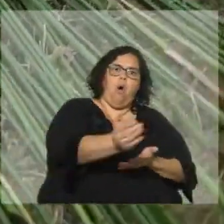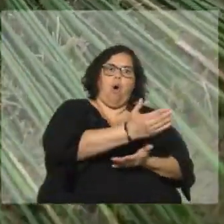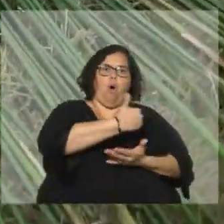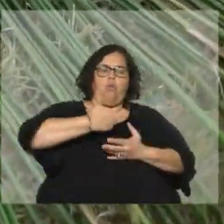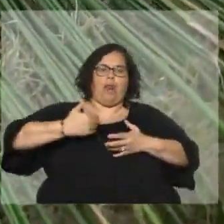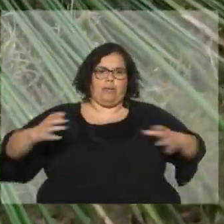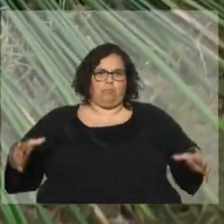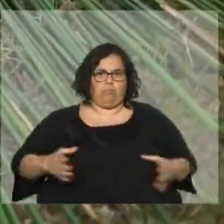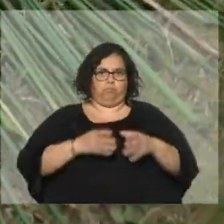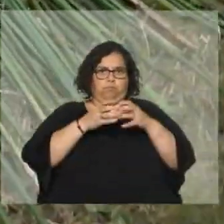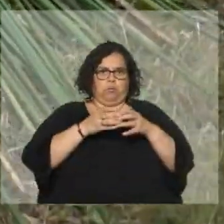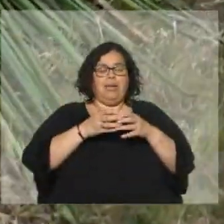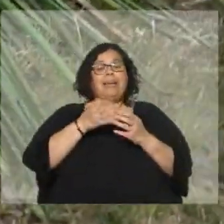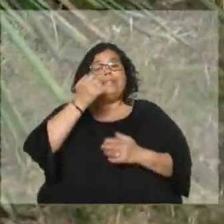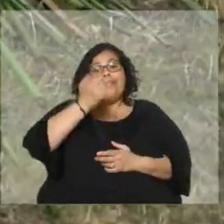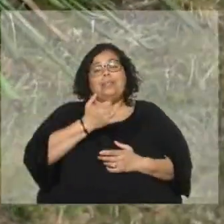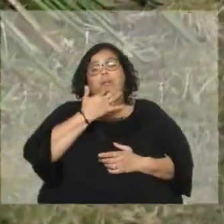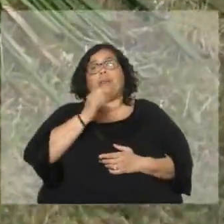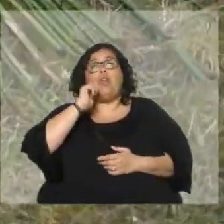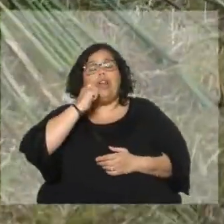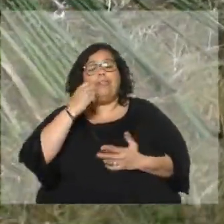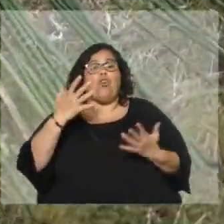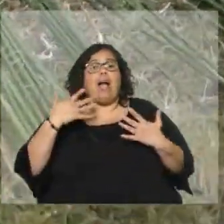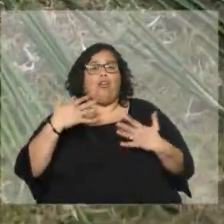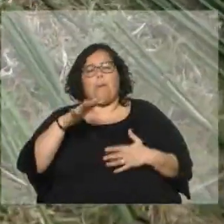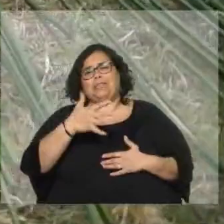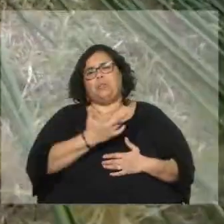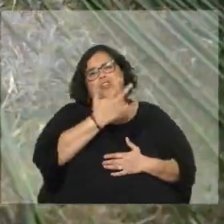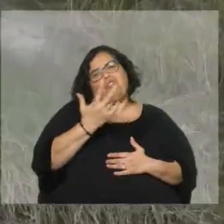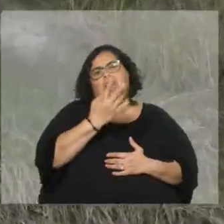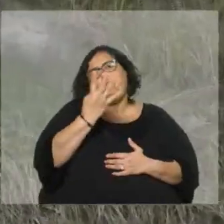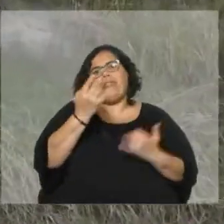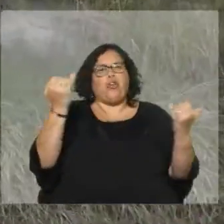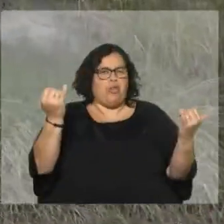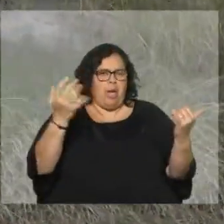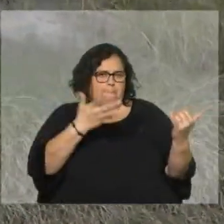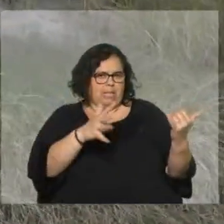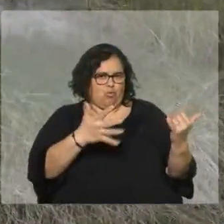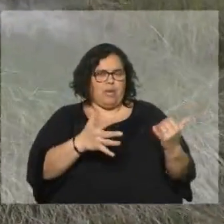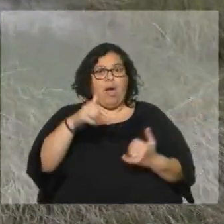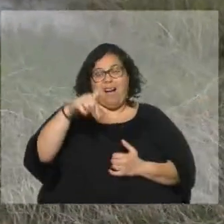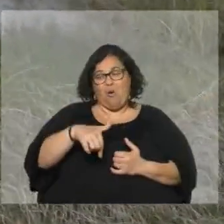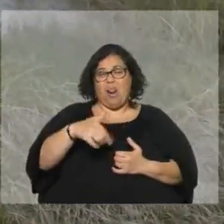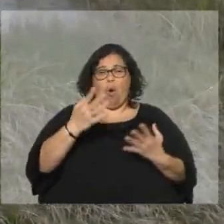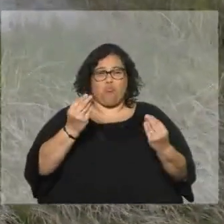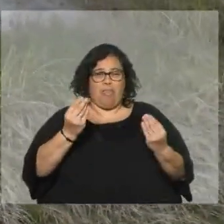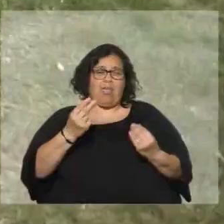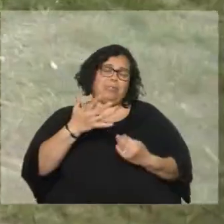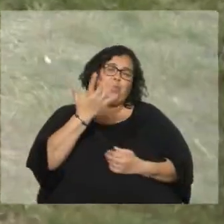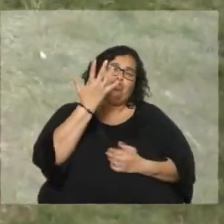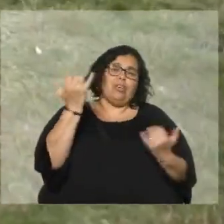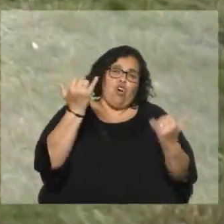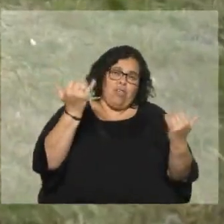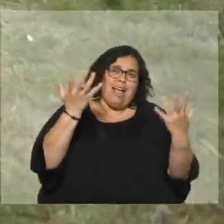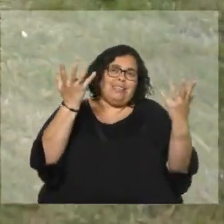si hay calor, día lindo así de calor, ahí lleva más o menos unos 3 días, 4 días. Ahora en esta época está llevando un poco más, ponerle que te lleve 5 días.